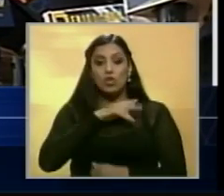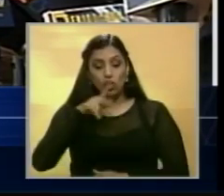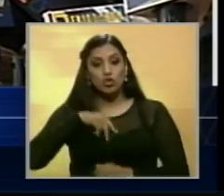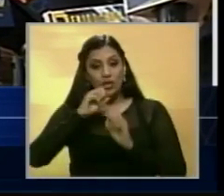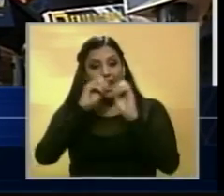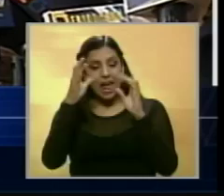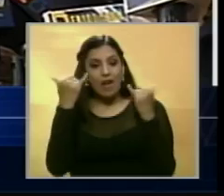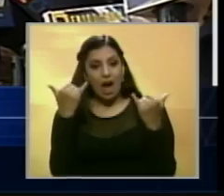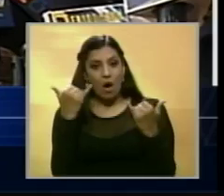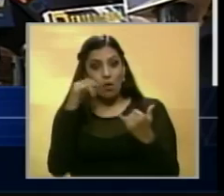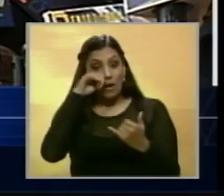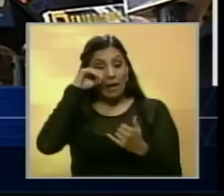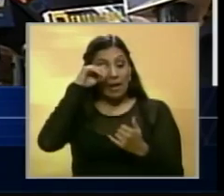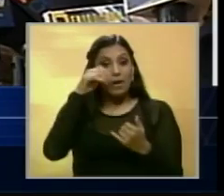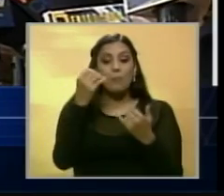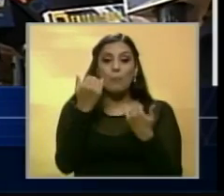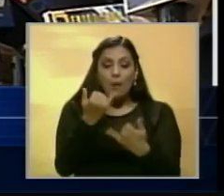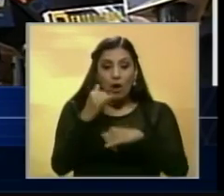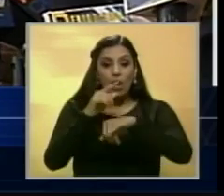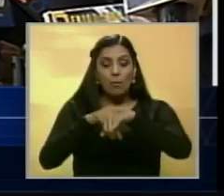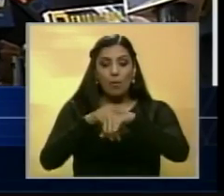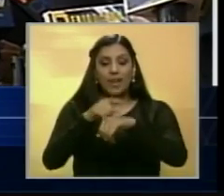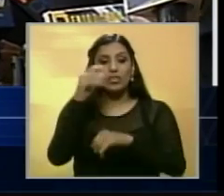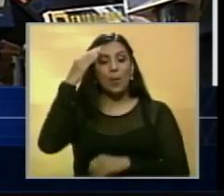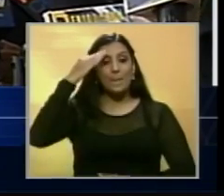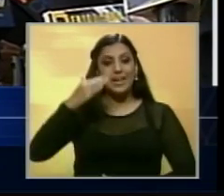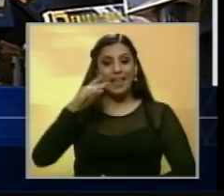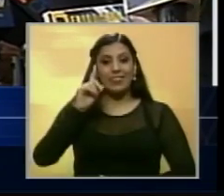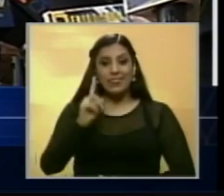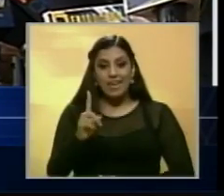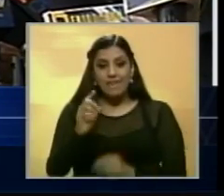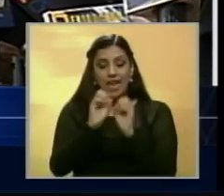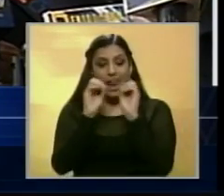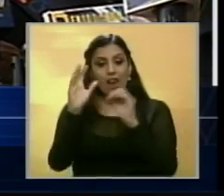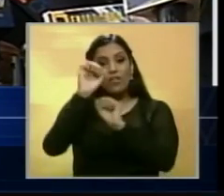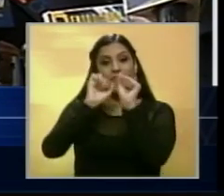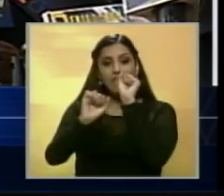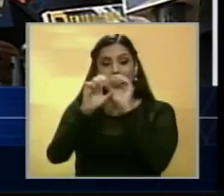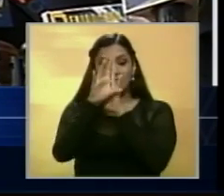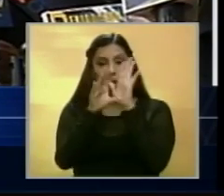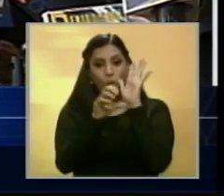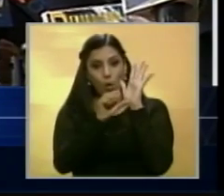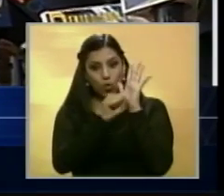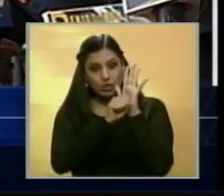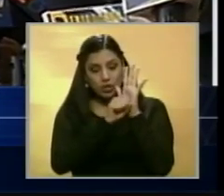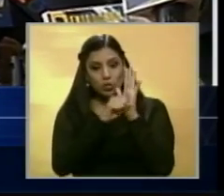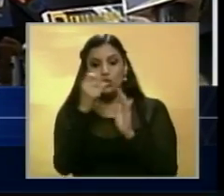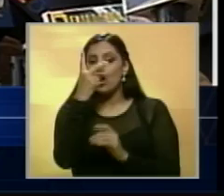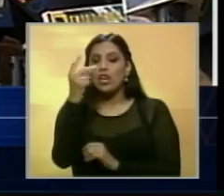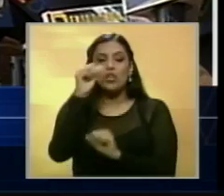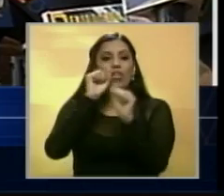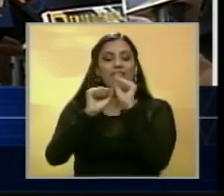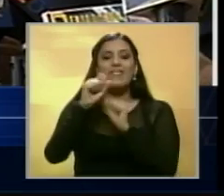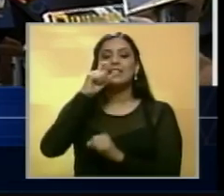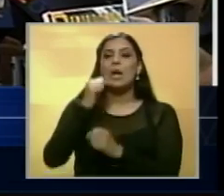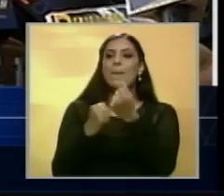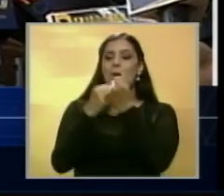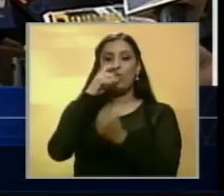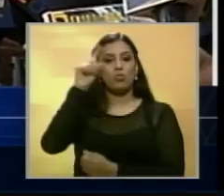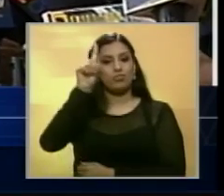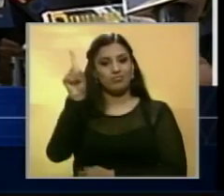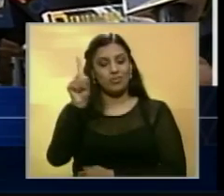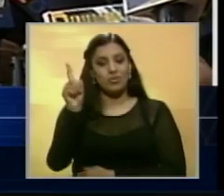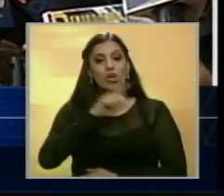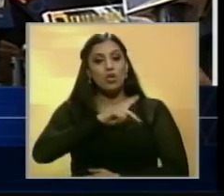llegó el momento en que las Fuerzas Armadas está muy clara que lo importante es defender la Constitución y no defender a Nicolás Maduro. De